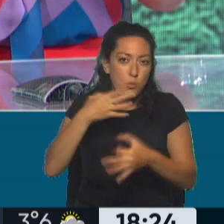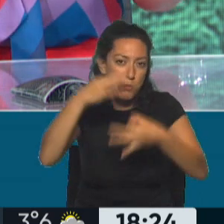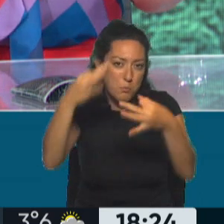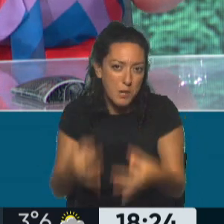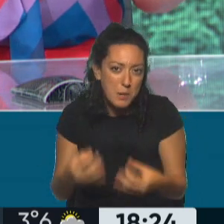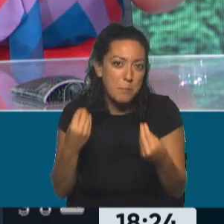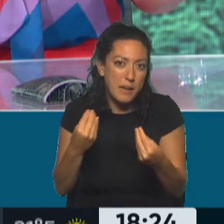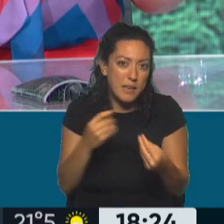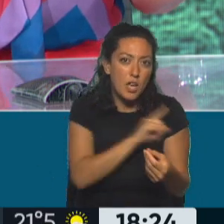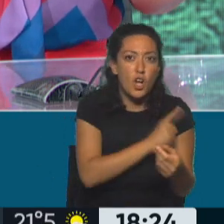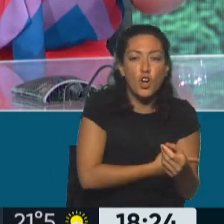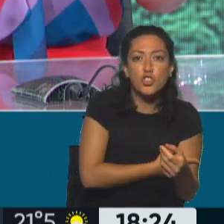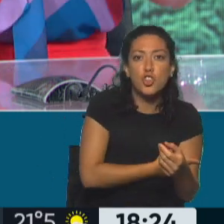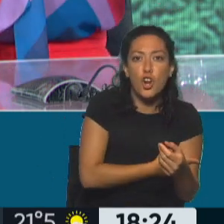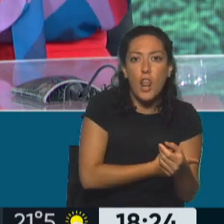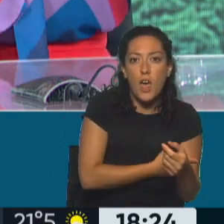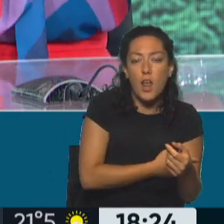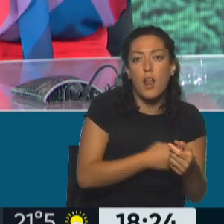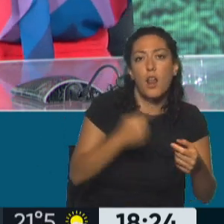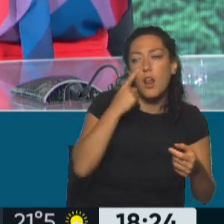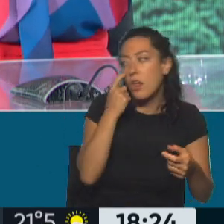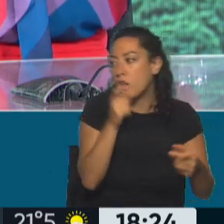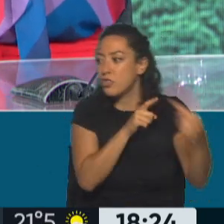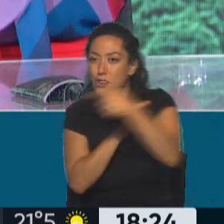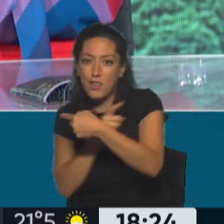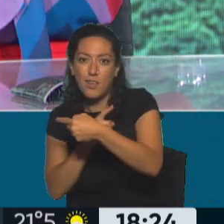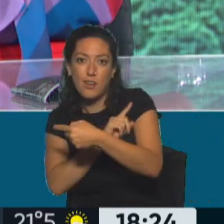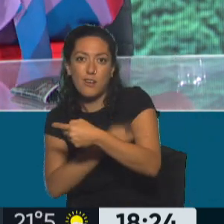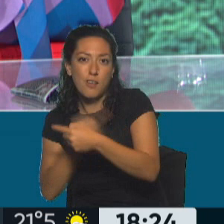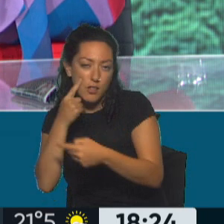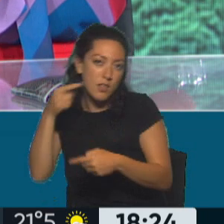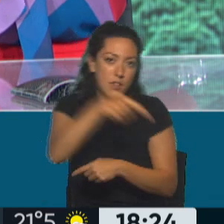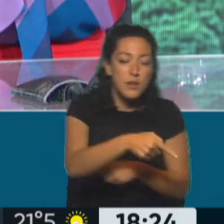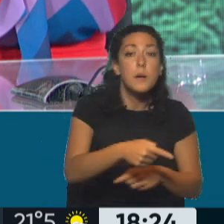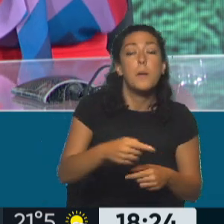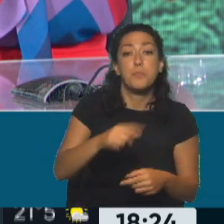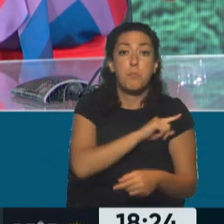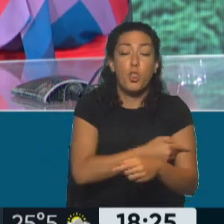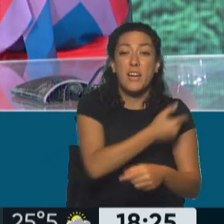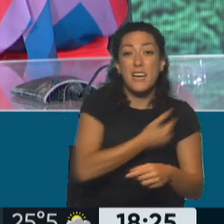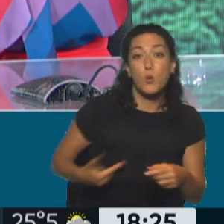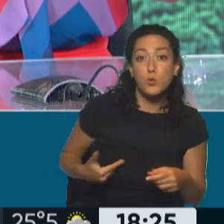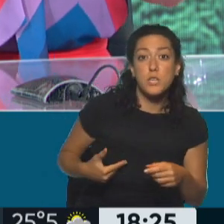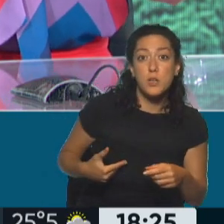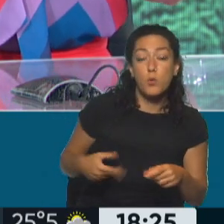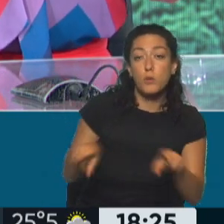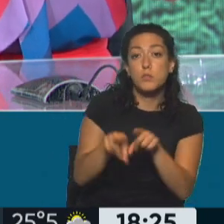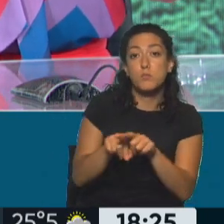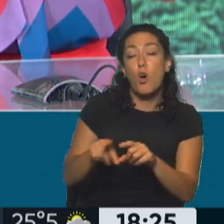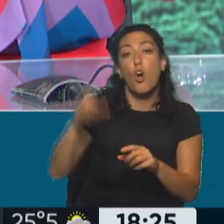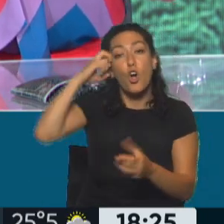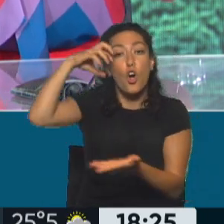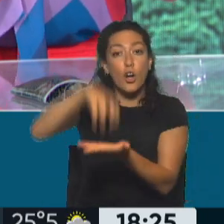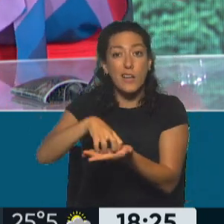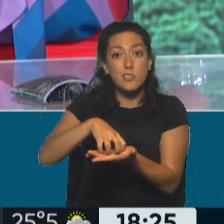distintos poderes nos controlemos entre sí. Es decir, el Poder Ejecutivo controla al Congreso a través del derecho de veto cuando nosotros